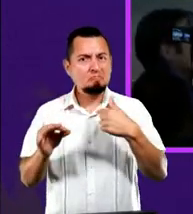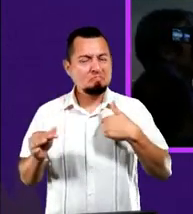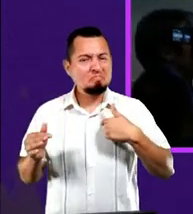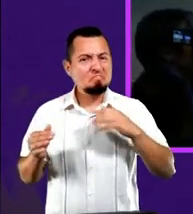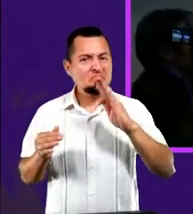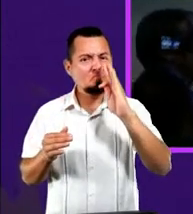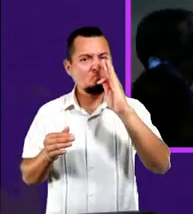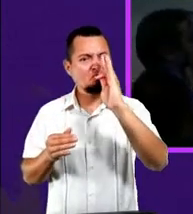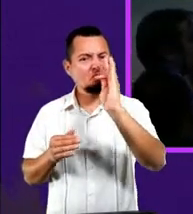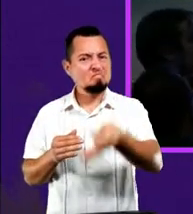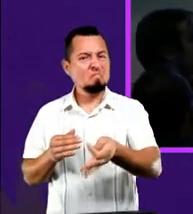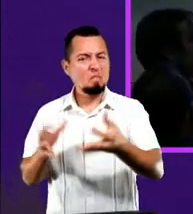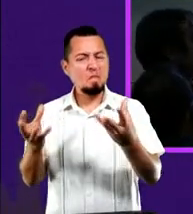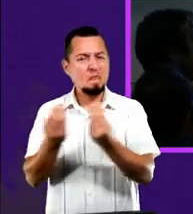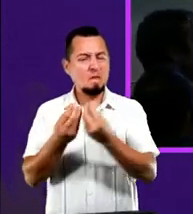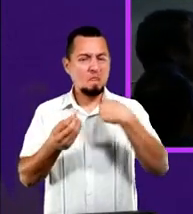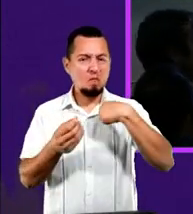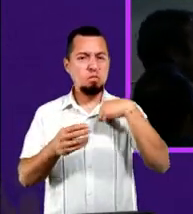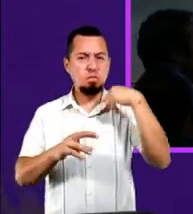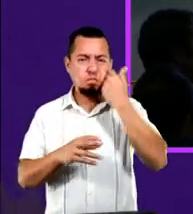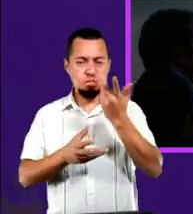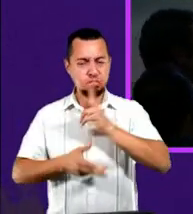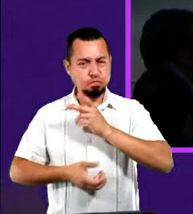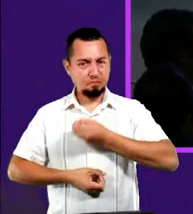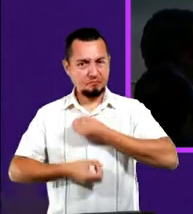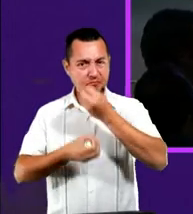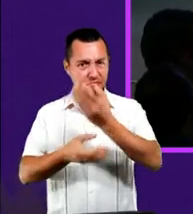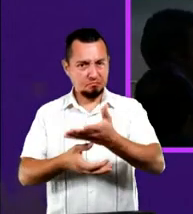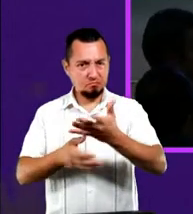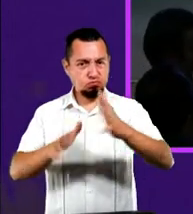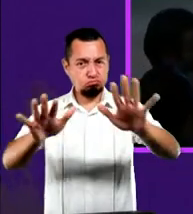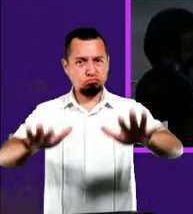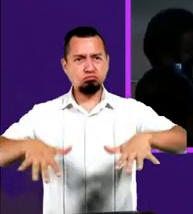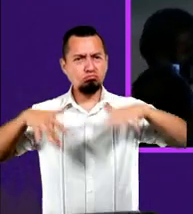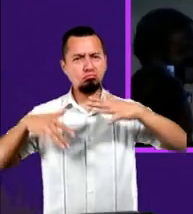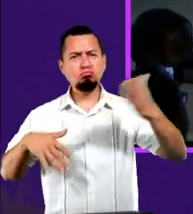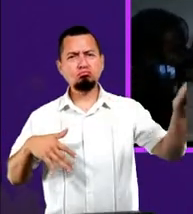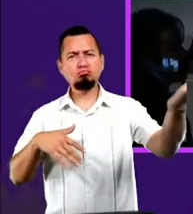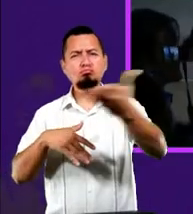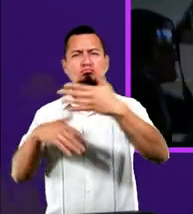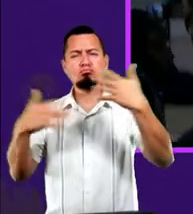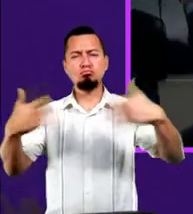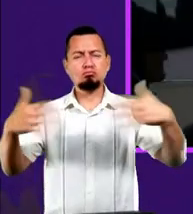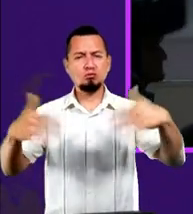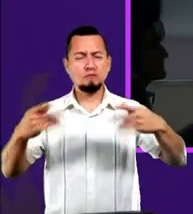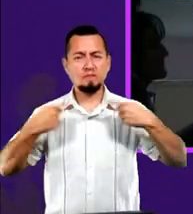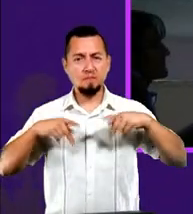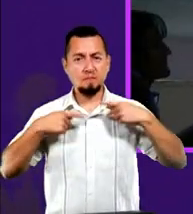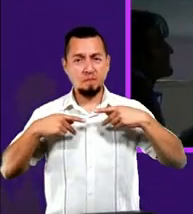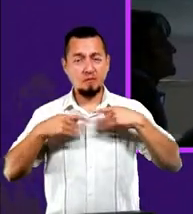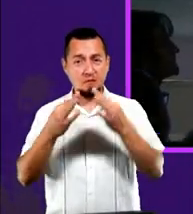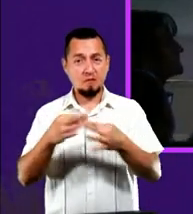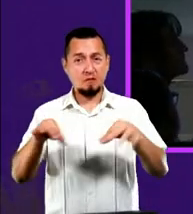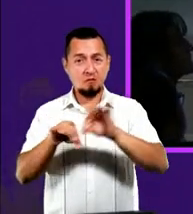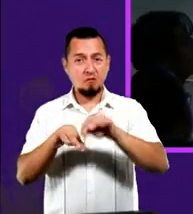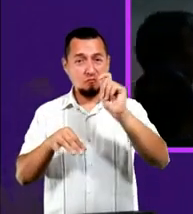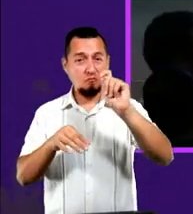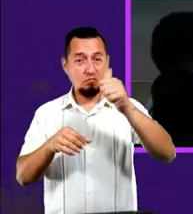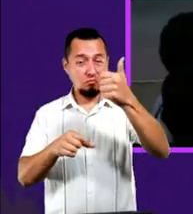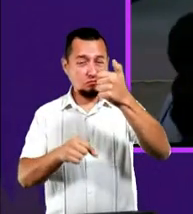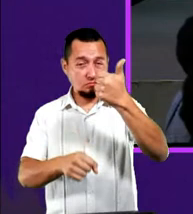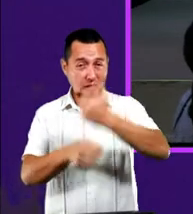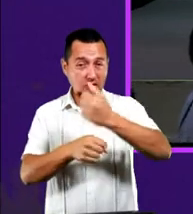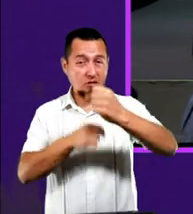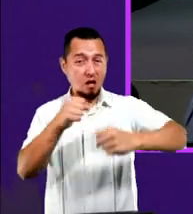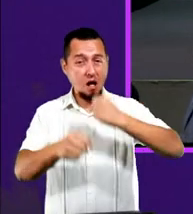un público excepcional y en esta sexta edición que hace días estuvo aquí el gobernador Alfaro